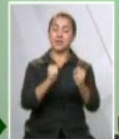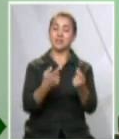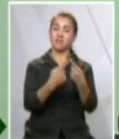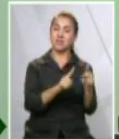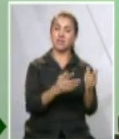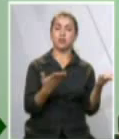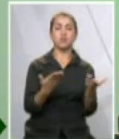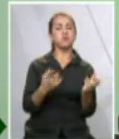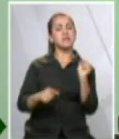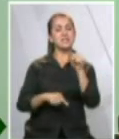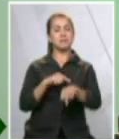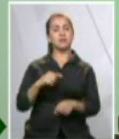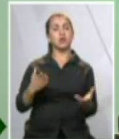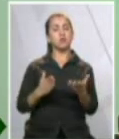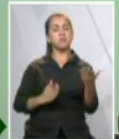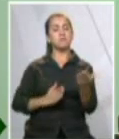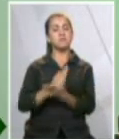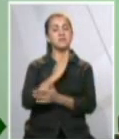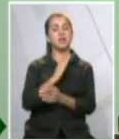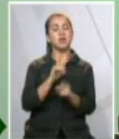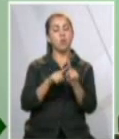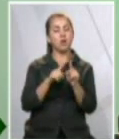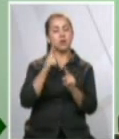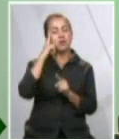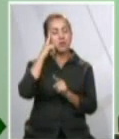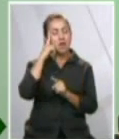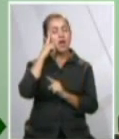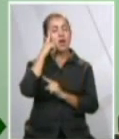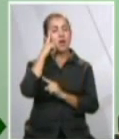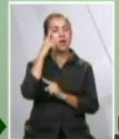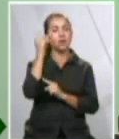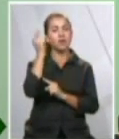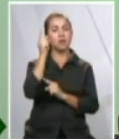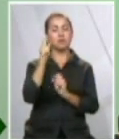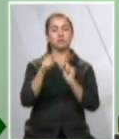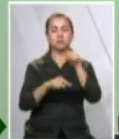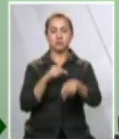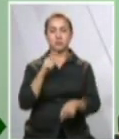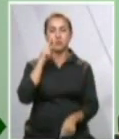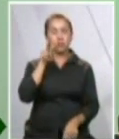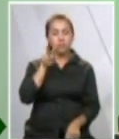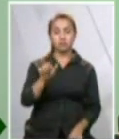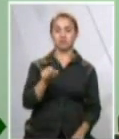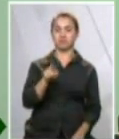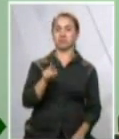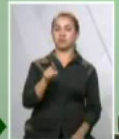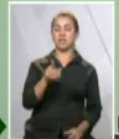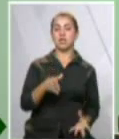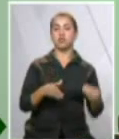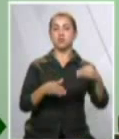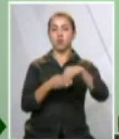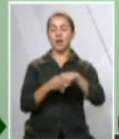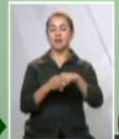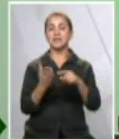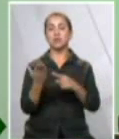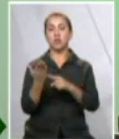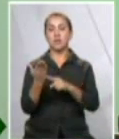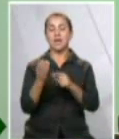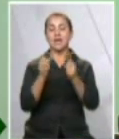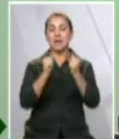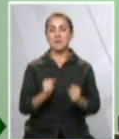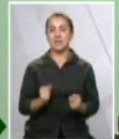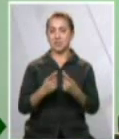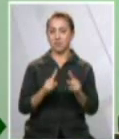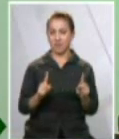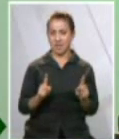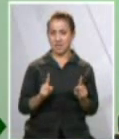¿Cómo se acepta o cómo se trabaja, ¿vale? Que además estás estudiando psicología, así que tienes más ojo, más fino además para estos temas, el incorporar tecnología a una capacidad